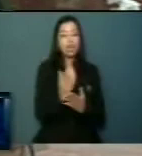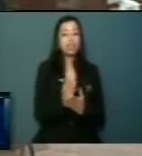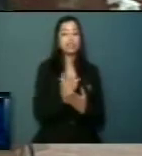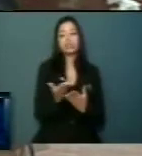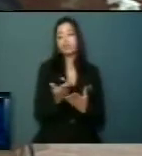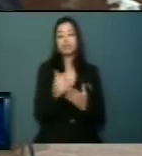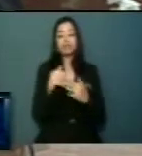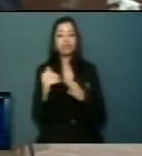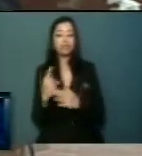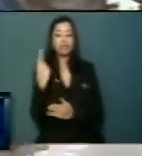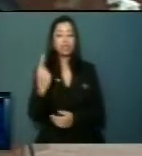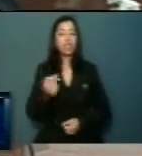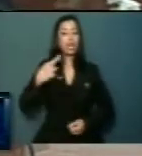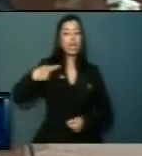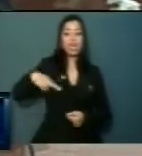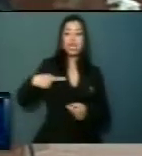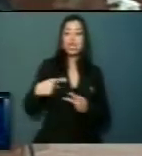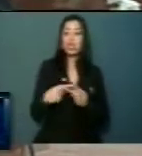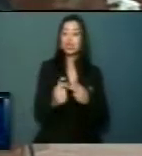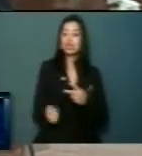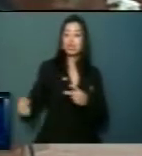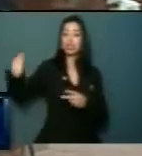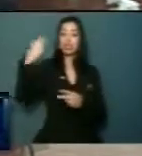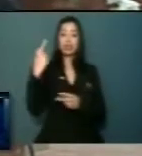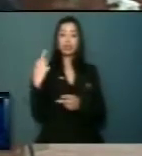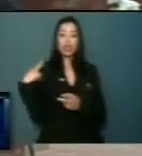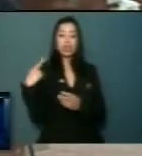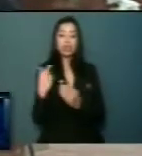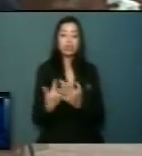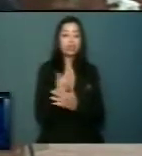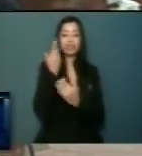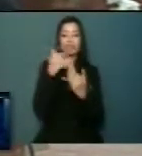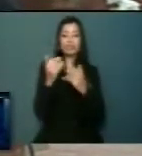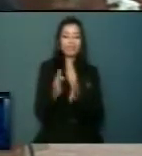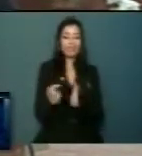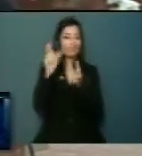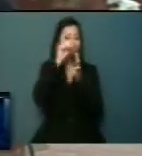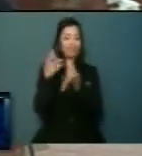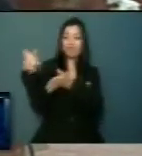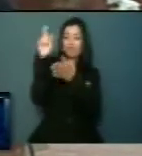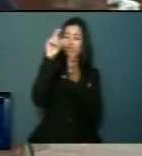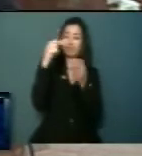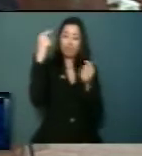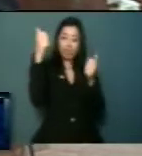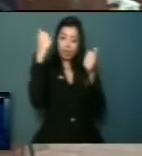académicas, eclesiásticas, policiales y militares, señoras y señores.